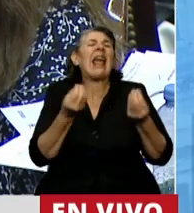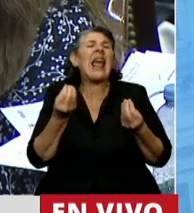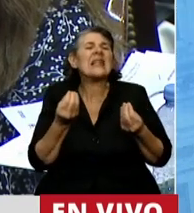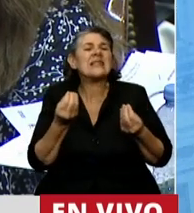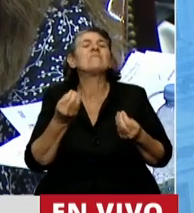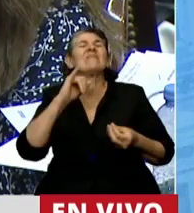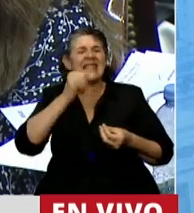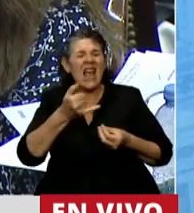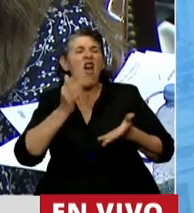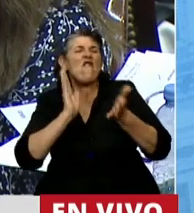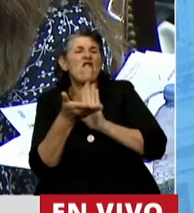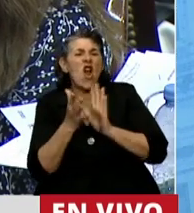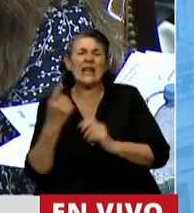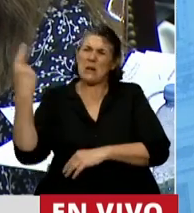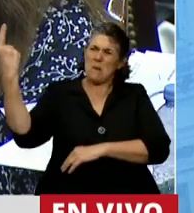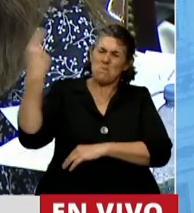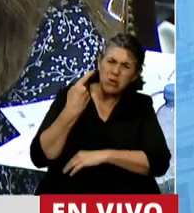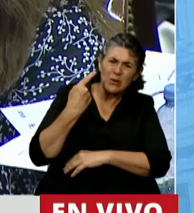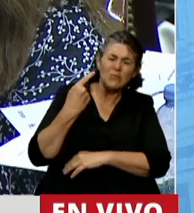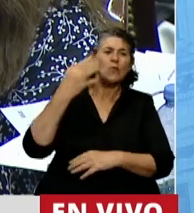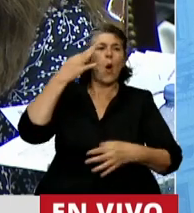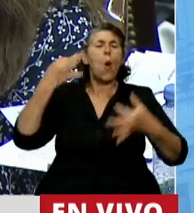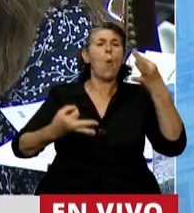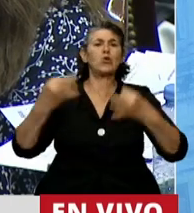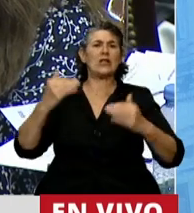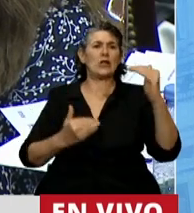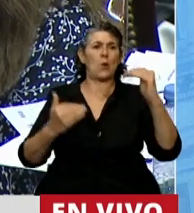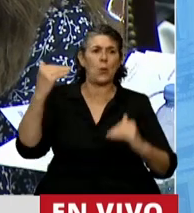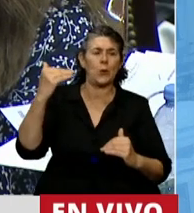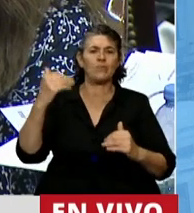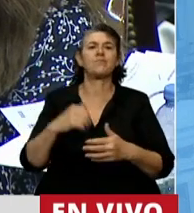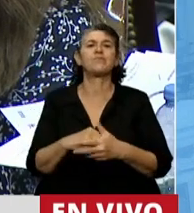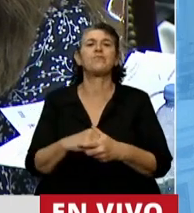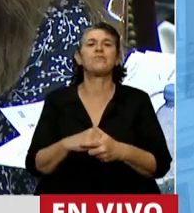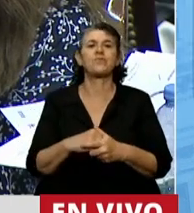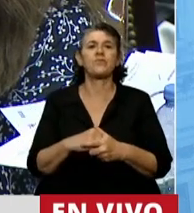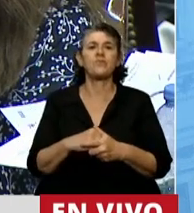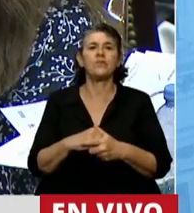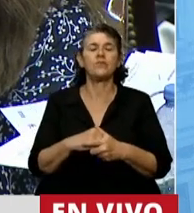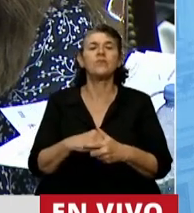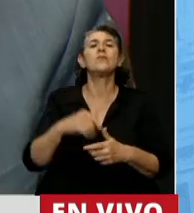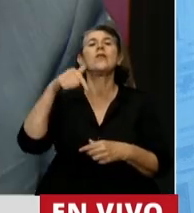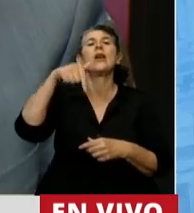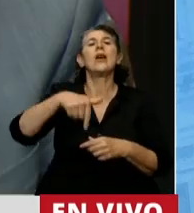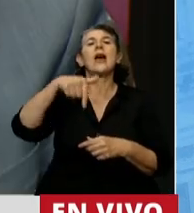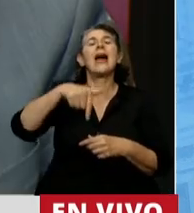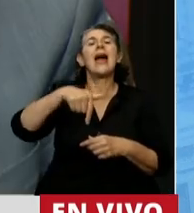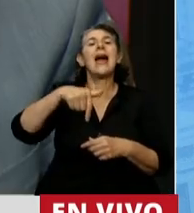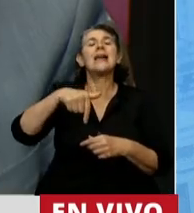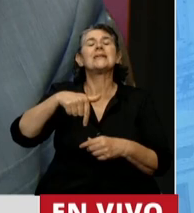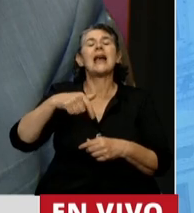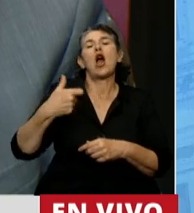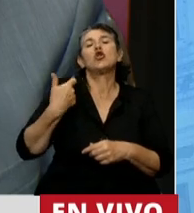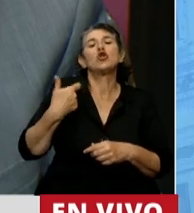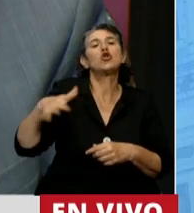hay es imposición y lo que hay es injusticia. Más aún cuando esto se da en el marco de una sociedad